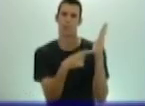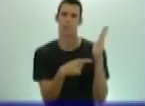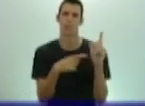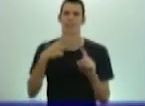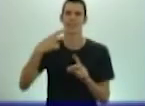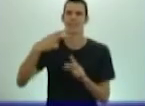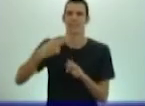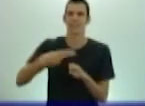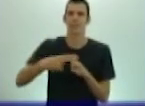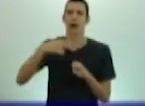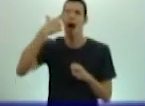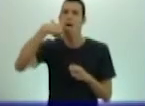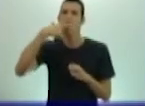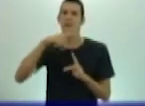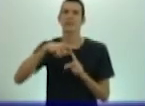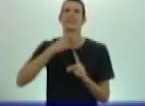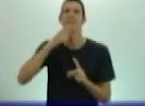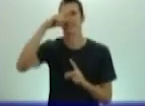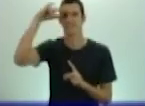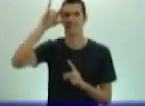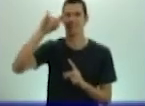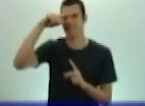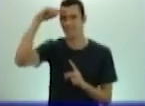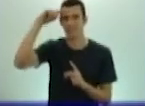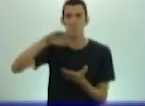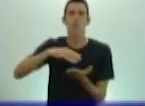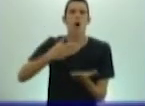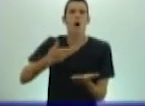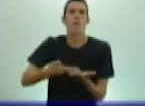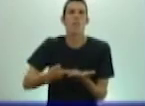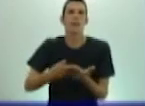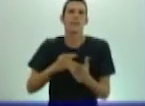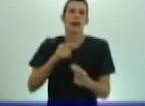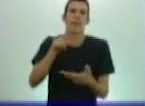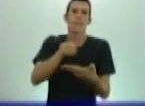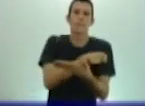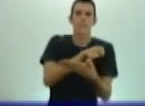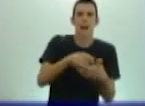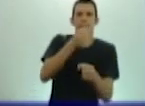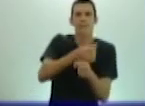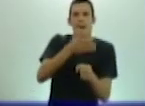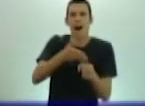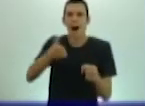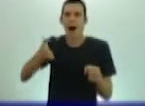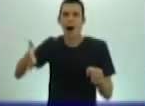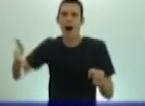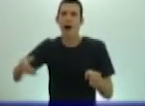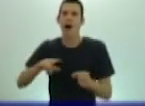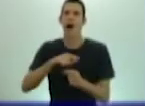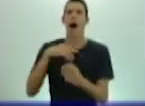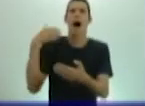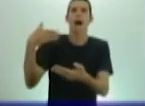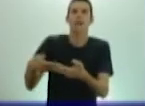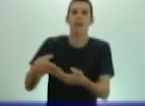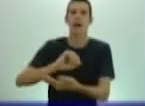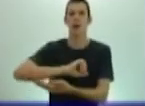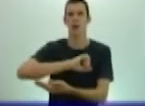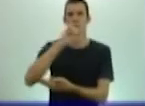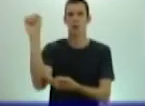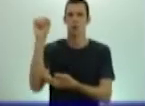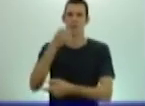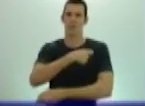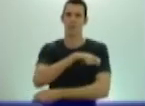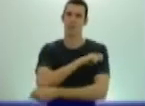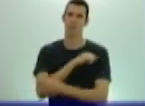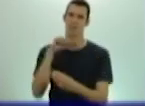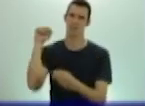vía pacífica para lograr establecer el poder del proletariado. Sin embargo, no fue posible, y ya al paso de este tiempo se dio